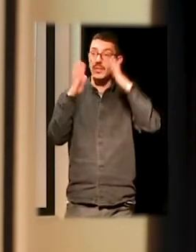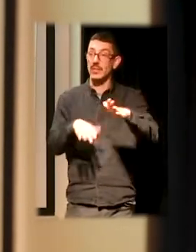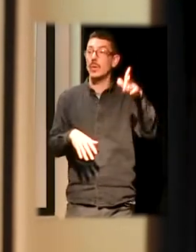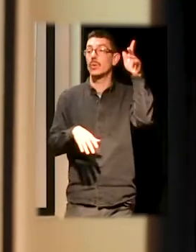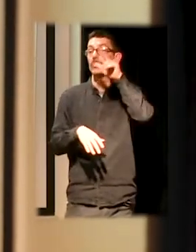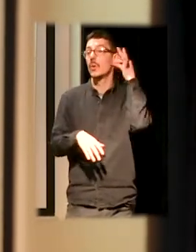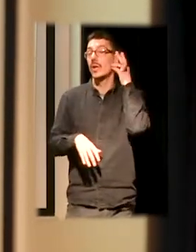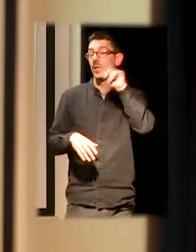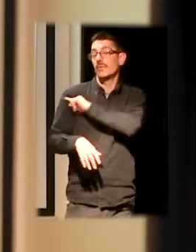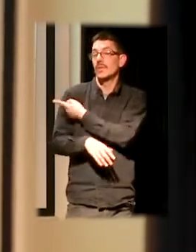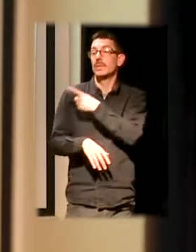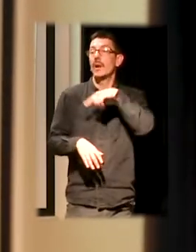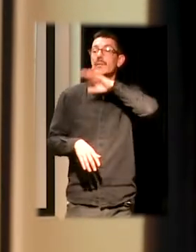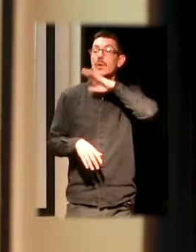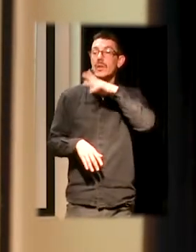qué pasa